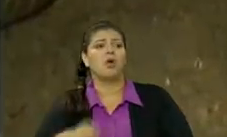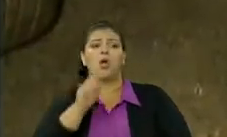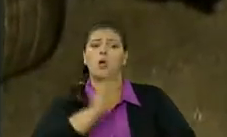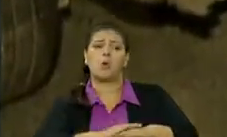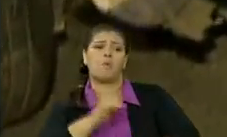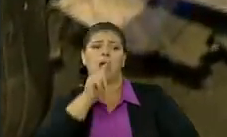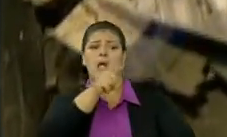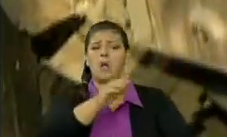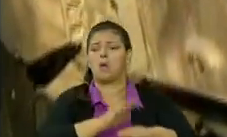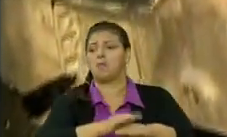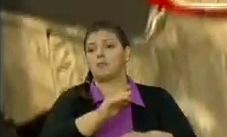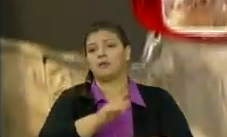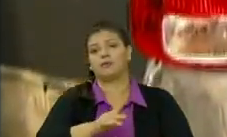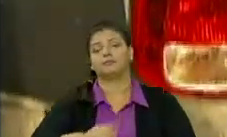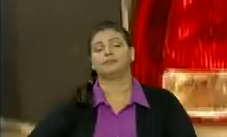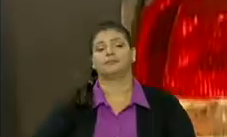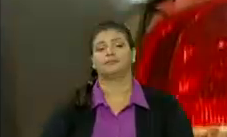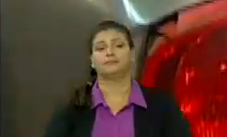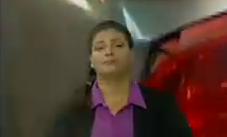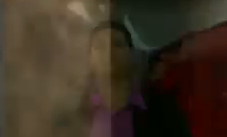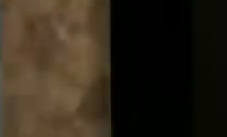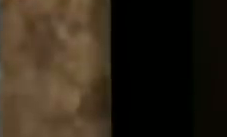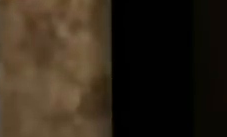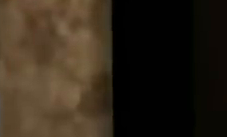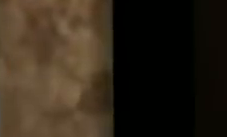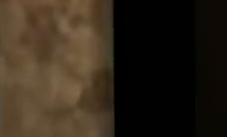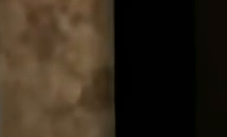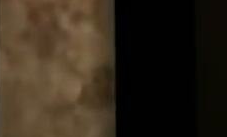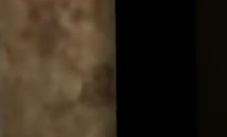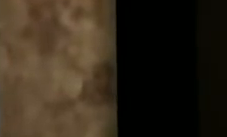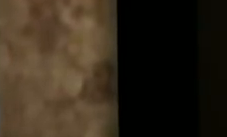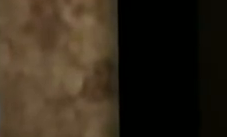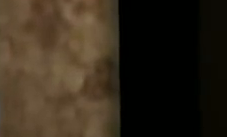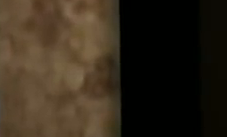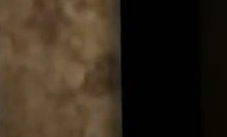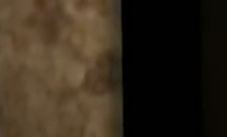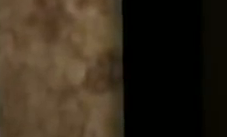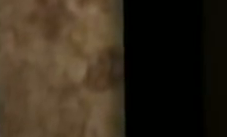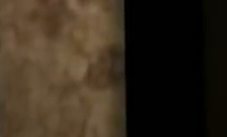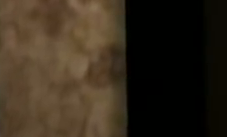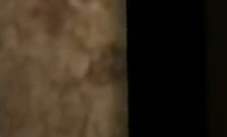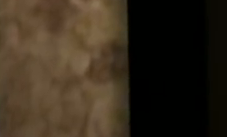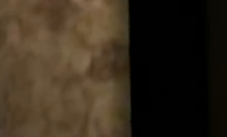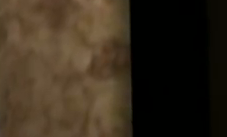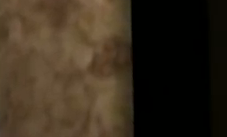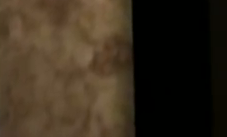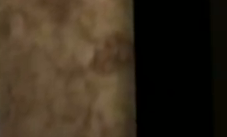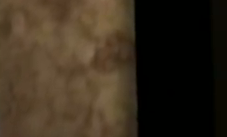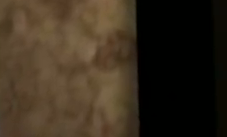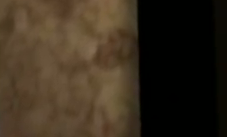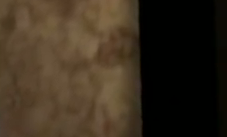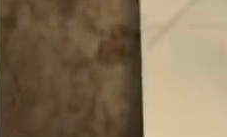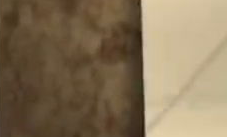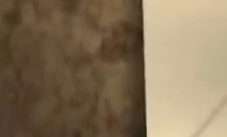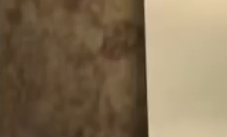Informó Jorge Salazar. We'll be right back.